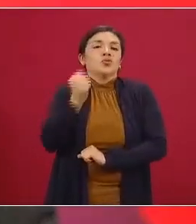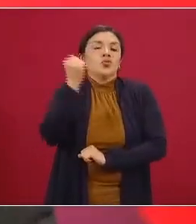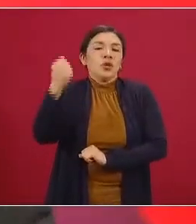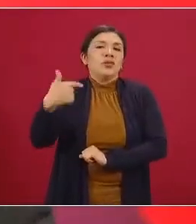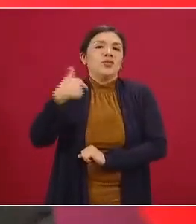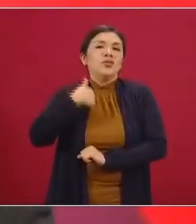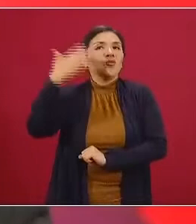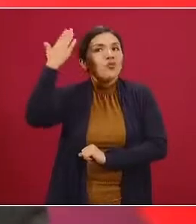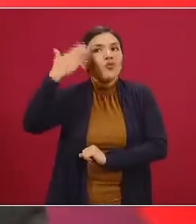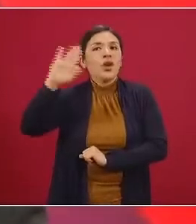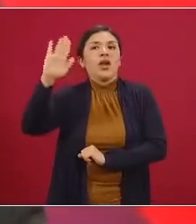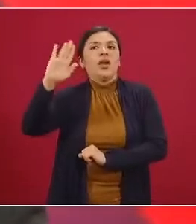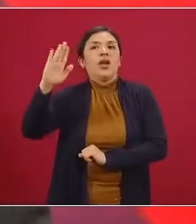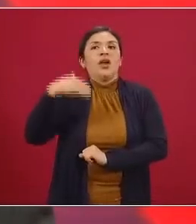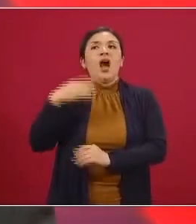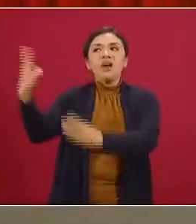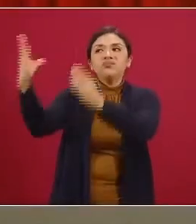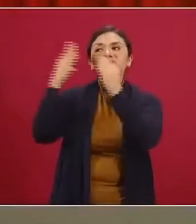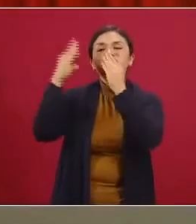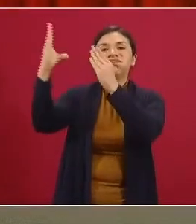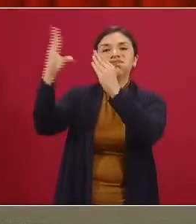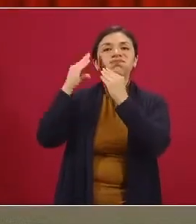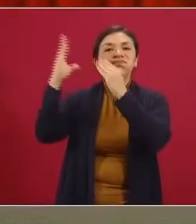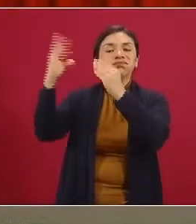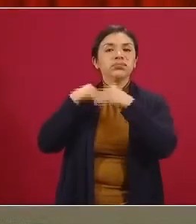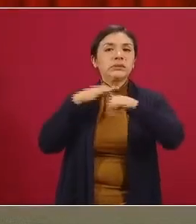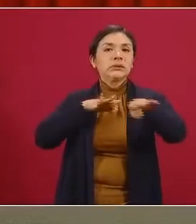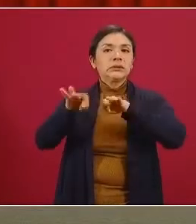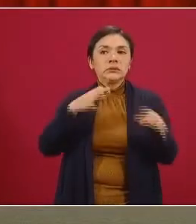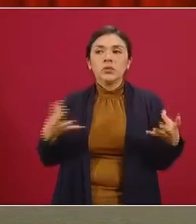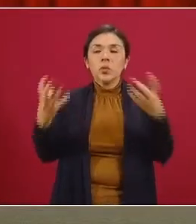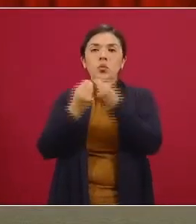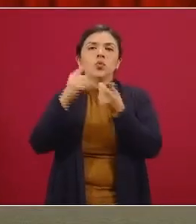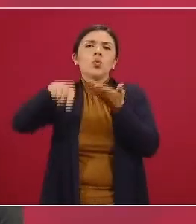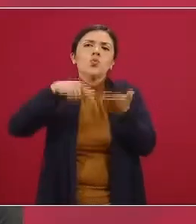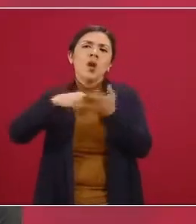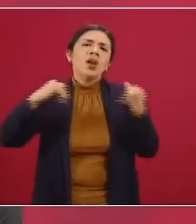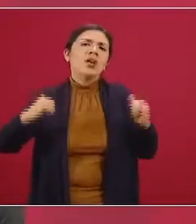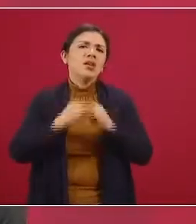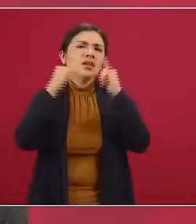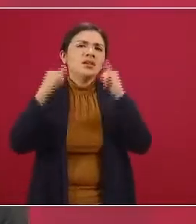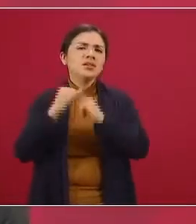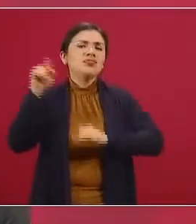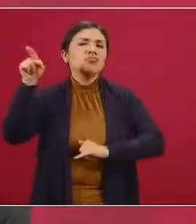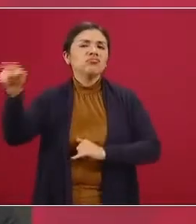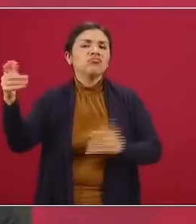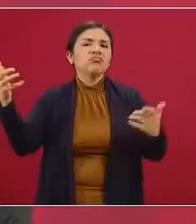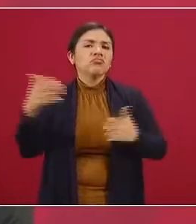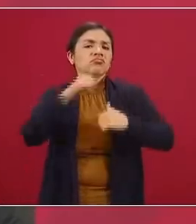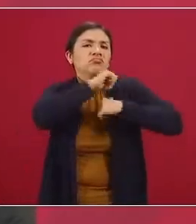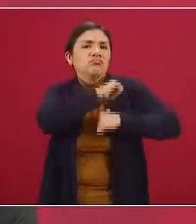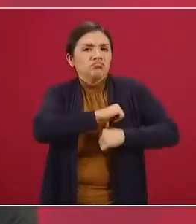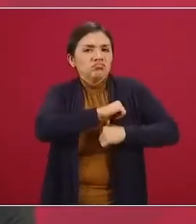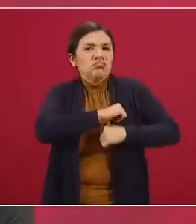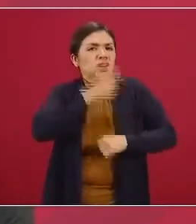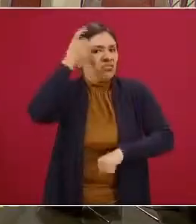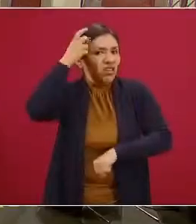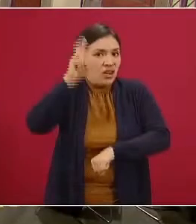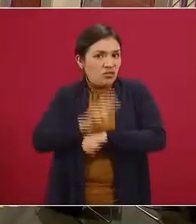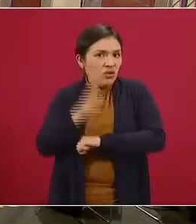de haberme formado o haber trabajado en instituciones que él